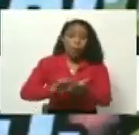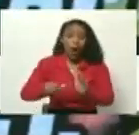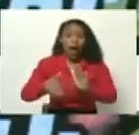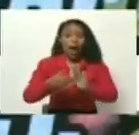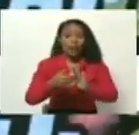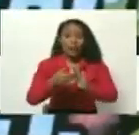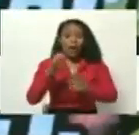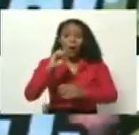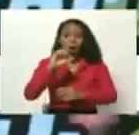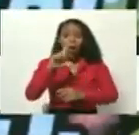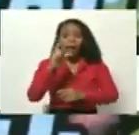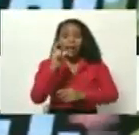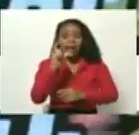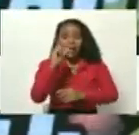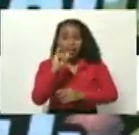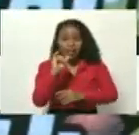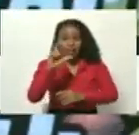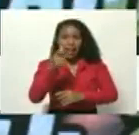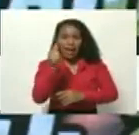antioligárquica.